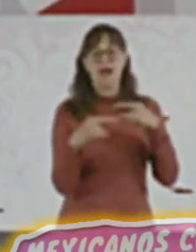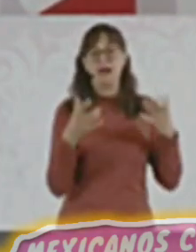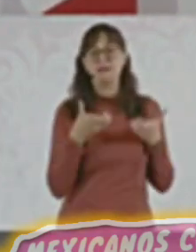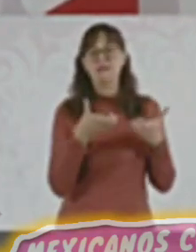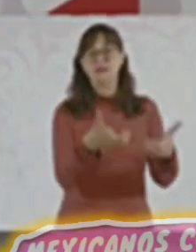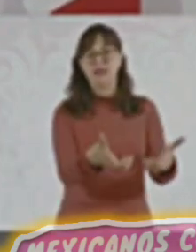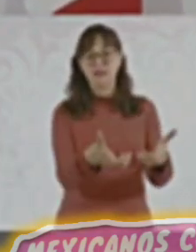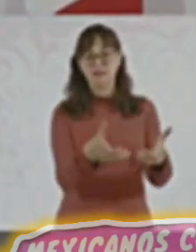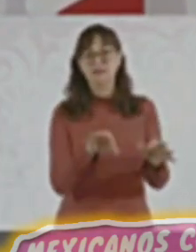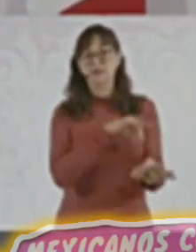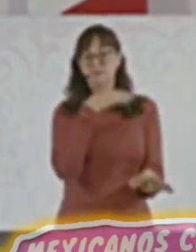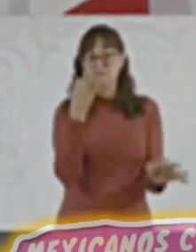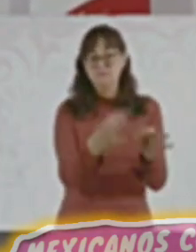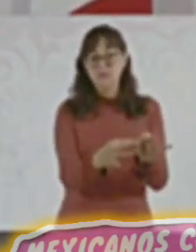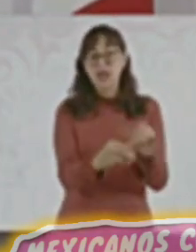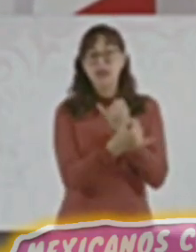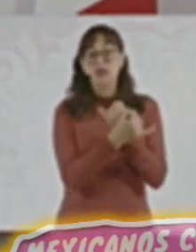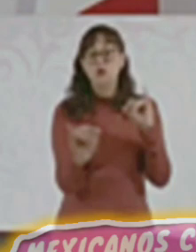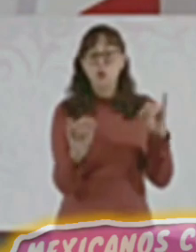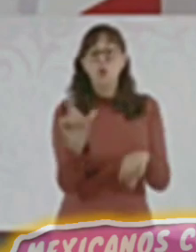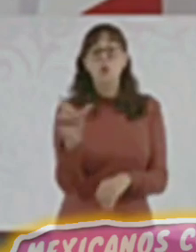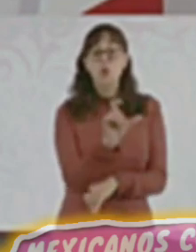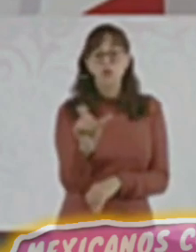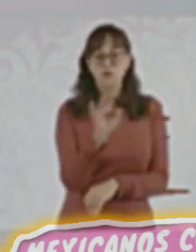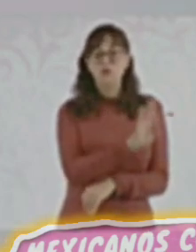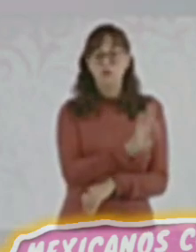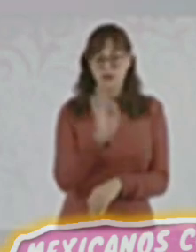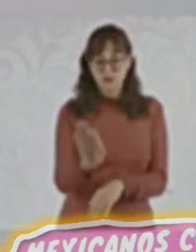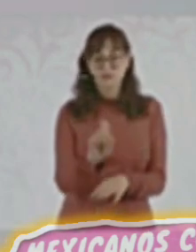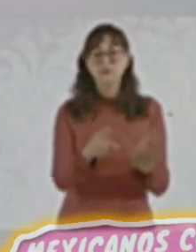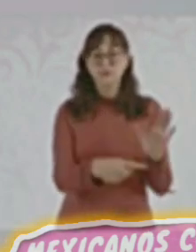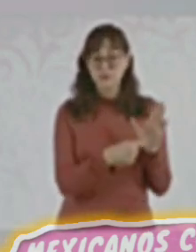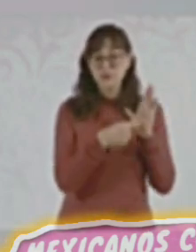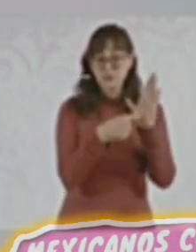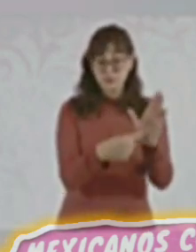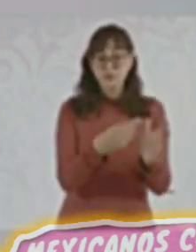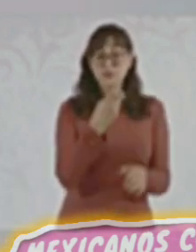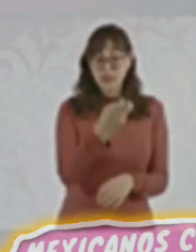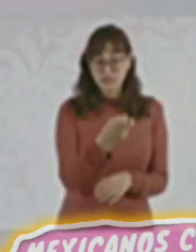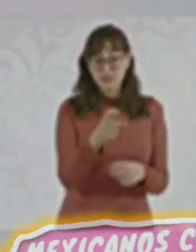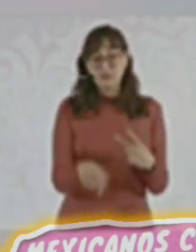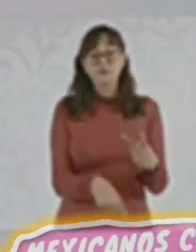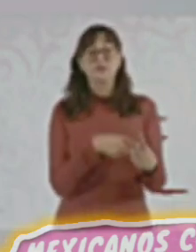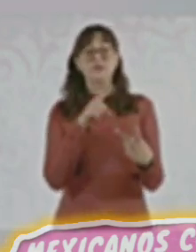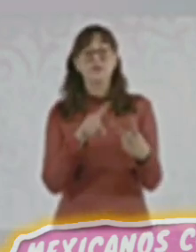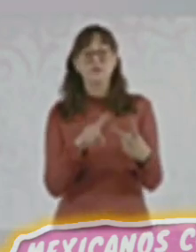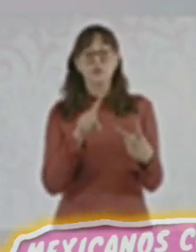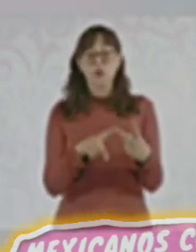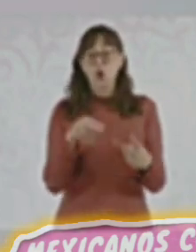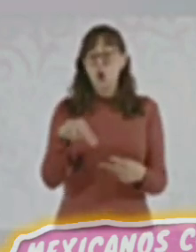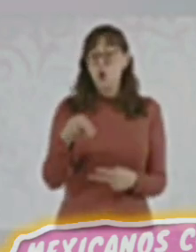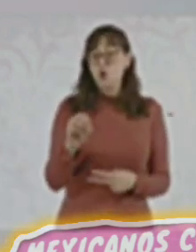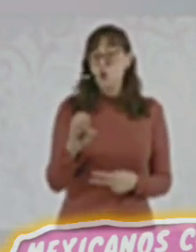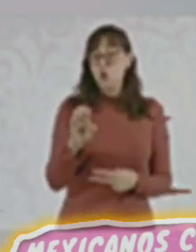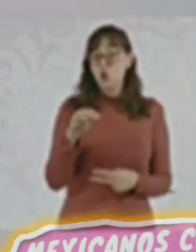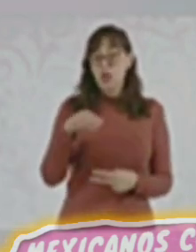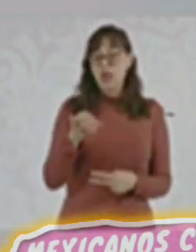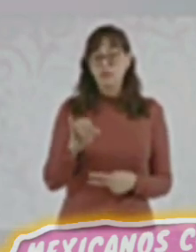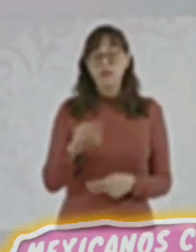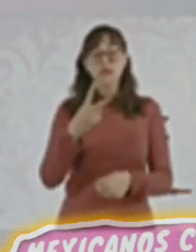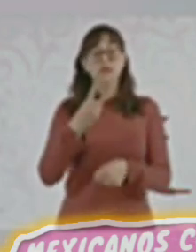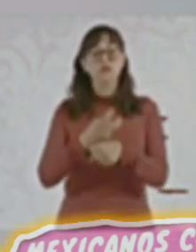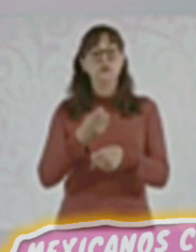listas. Entonces ese es Jesús, su presentación, y después Noemí Juárez, que es subsecretaria de Educación